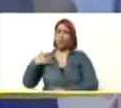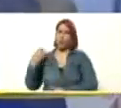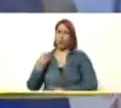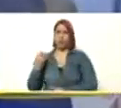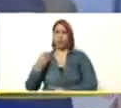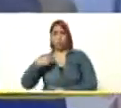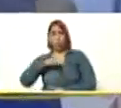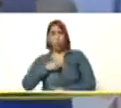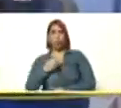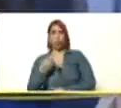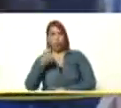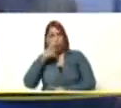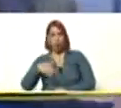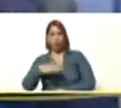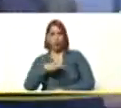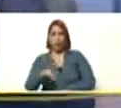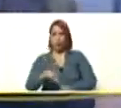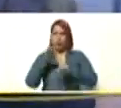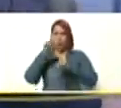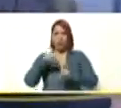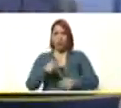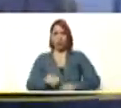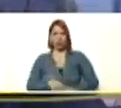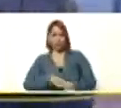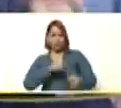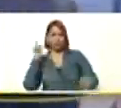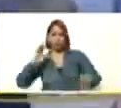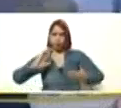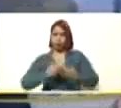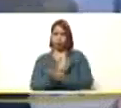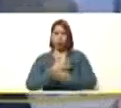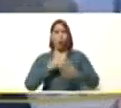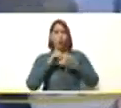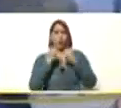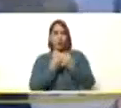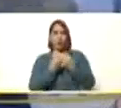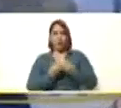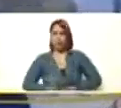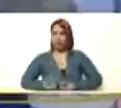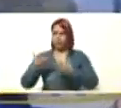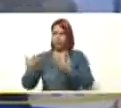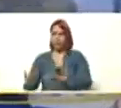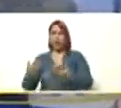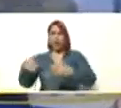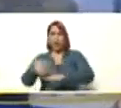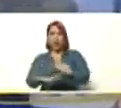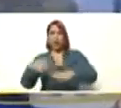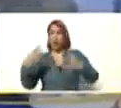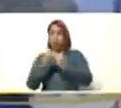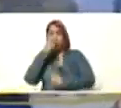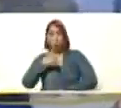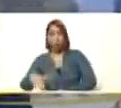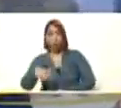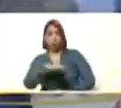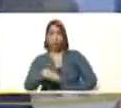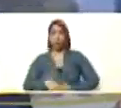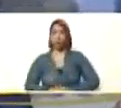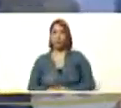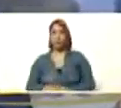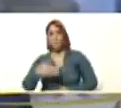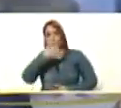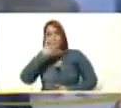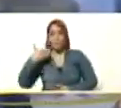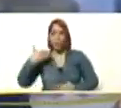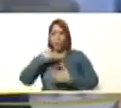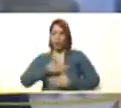electos por nuestro pueblo, es sacar esa burocracia de las oficinas y llevarla a la calle con nuestro pueblo, con nuestra gente, para mejorar